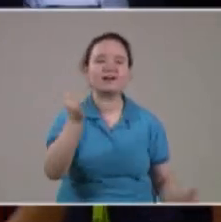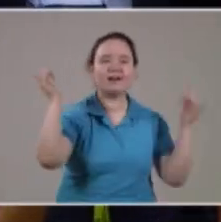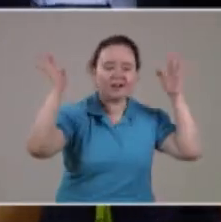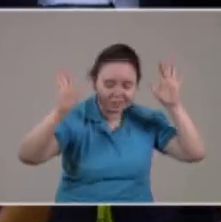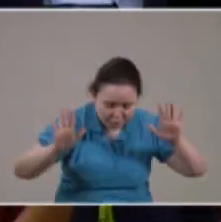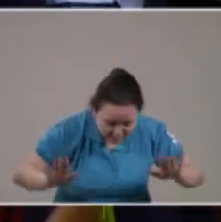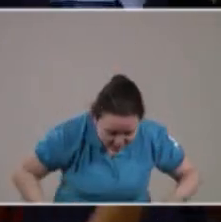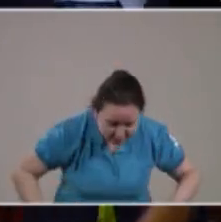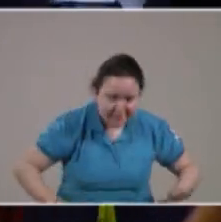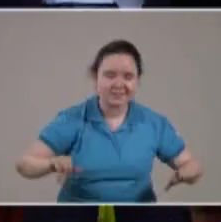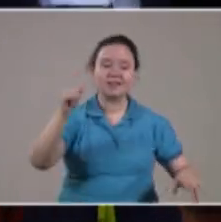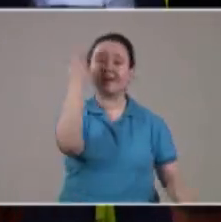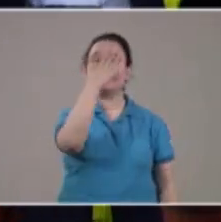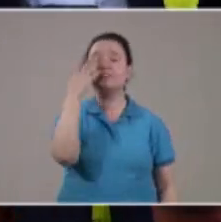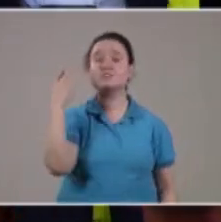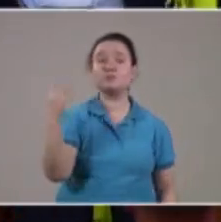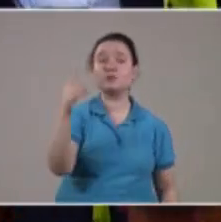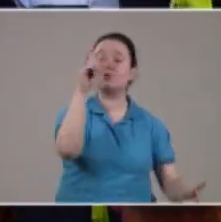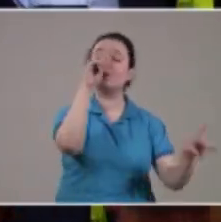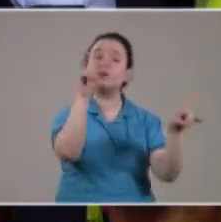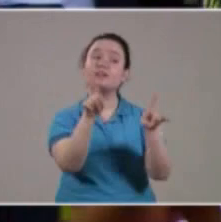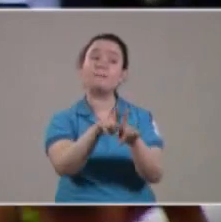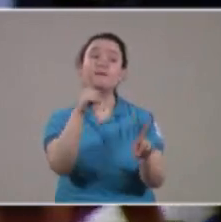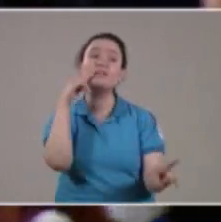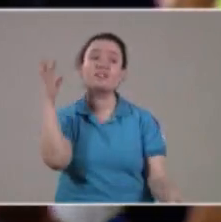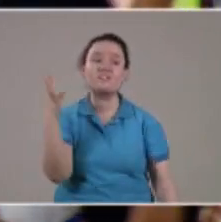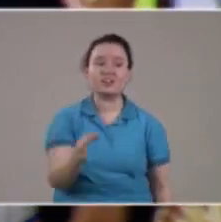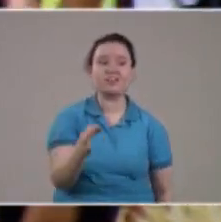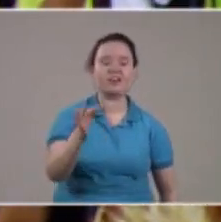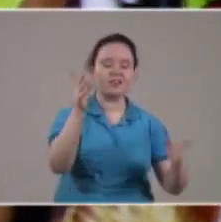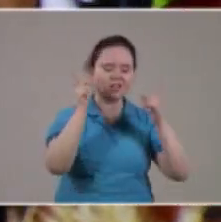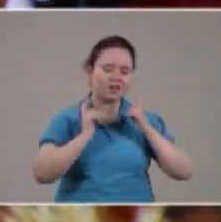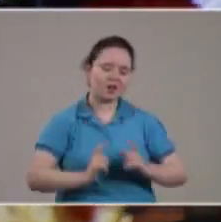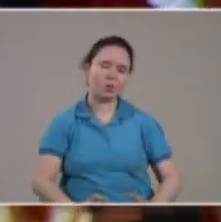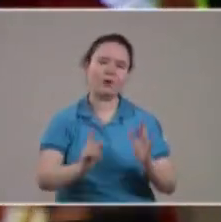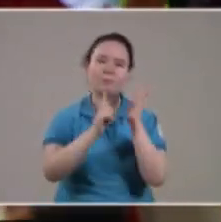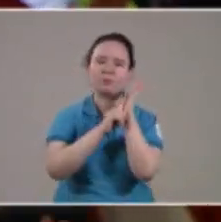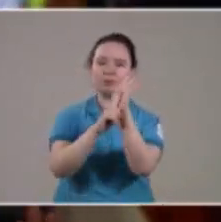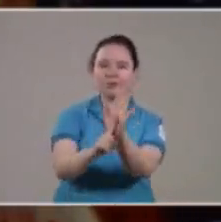adoradores en espíritu y en verdad.